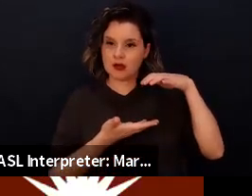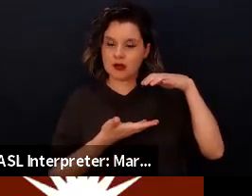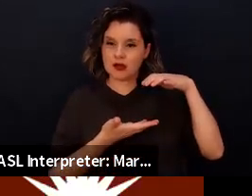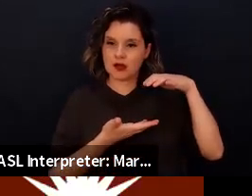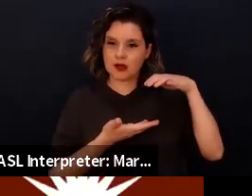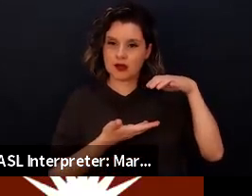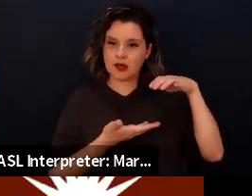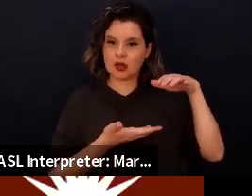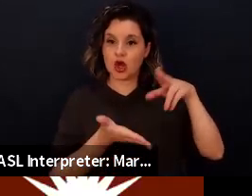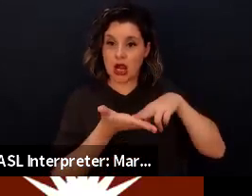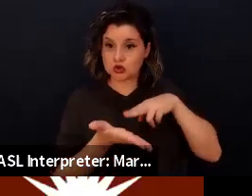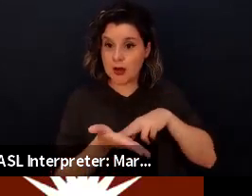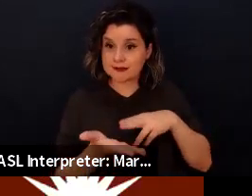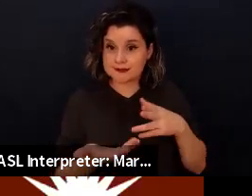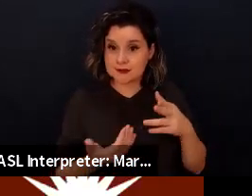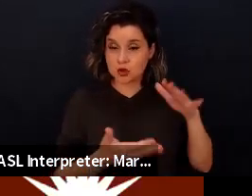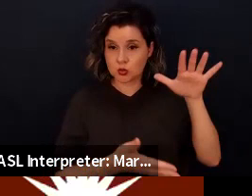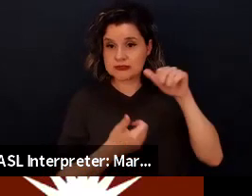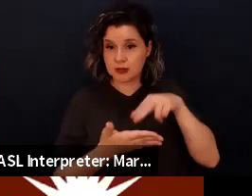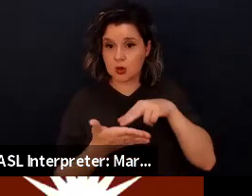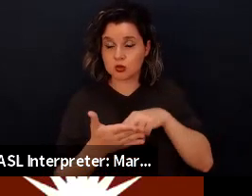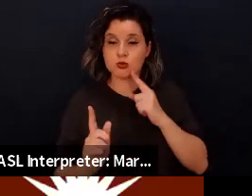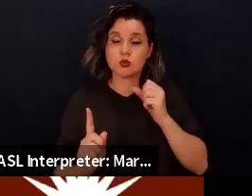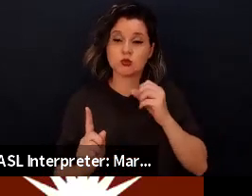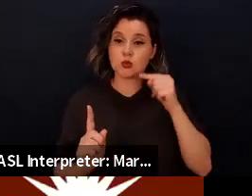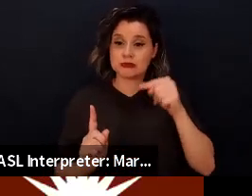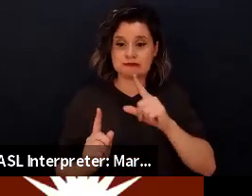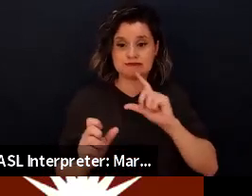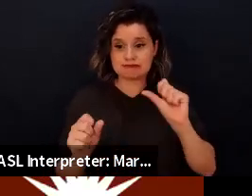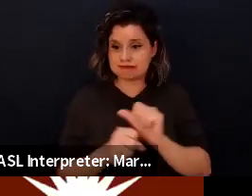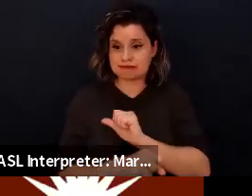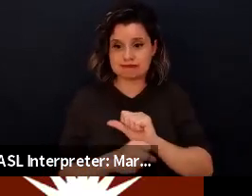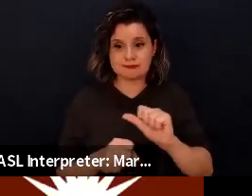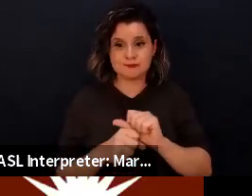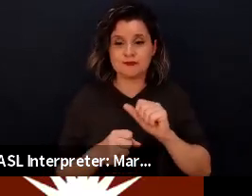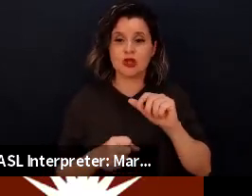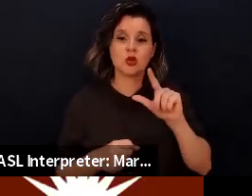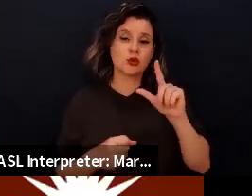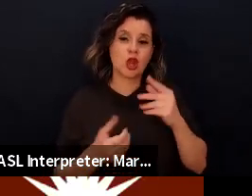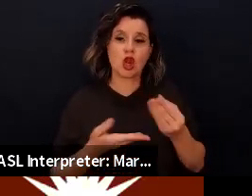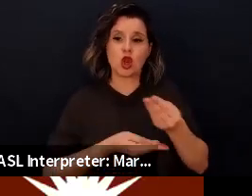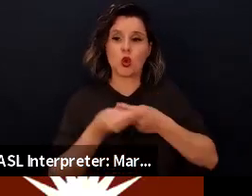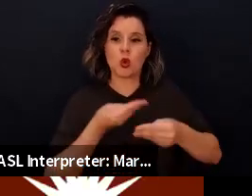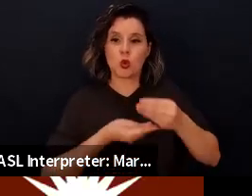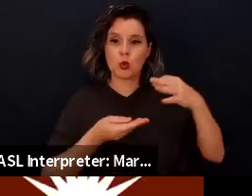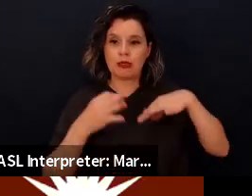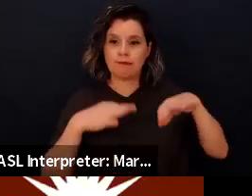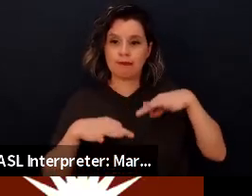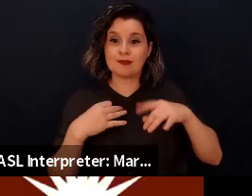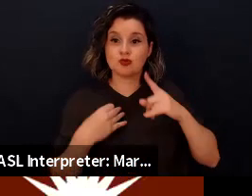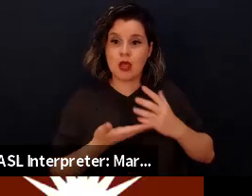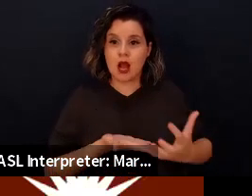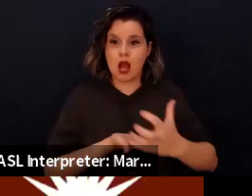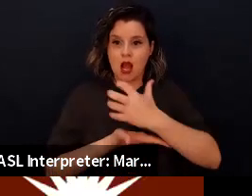negociación o estos contratos. Entonces, esto es algo realmente lucrativo, y están lucrando